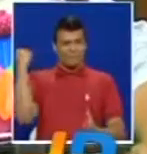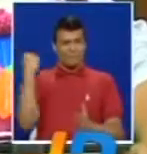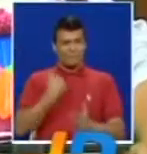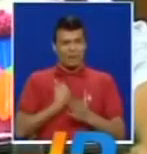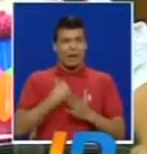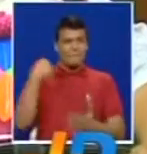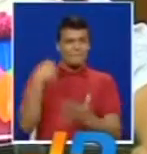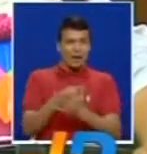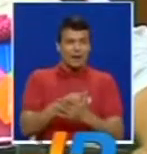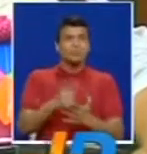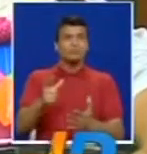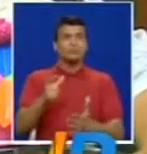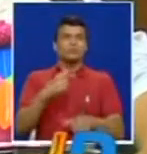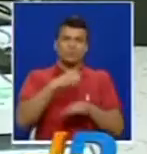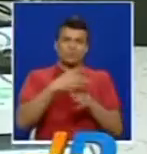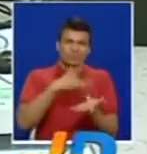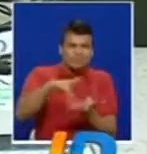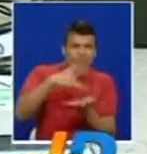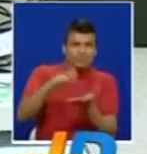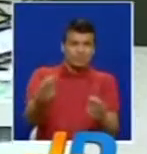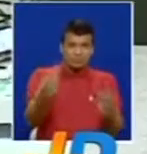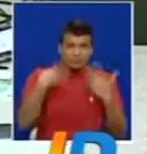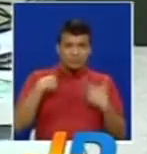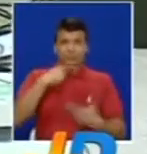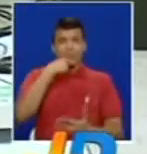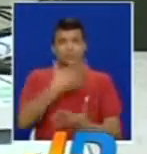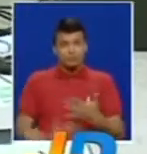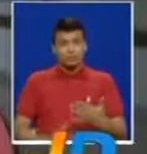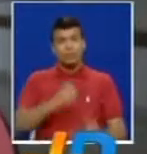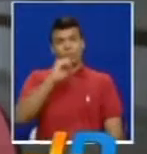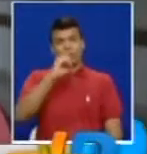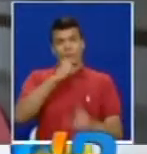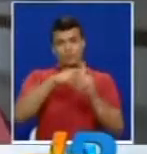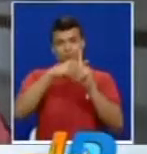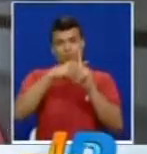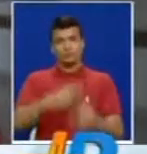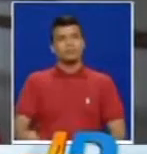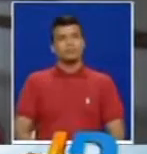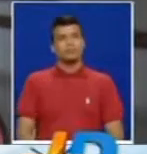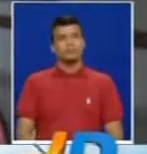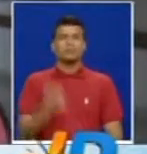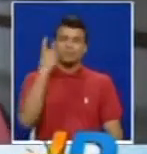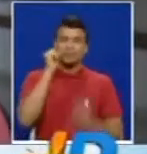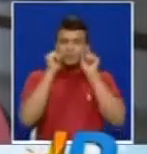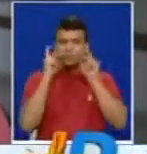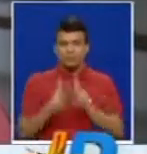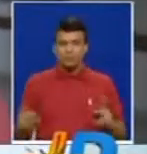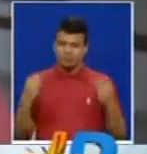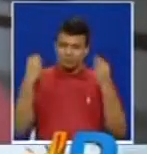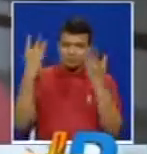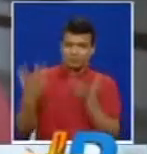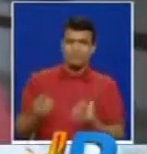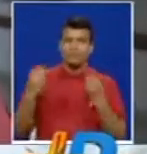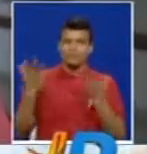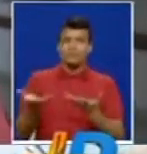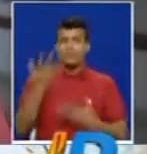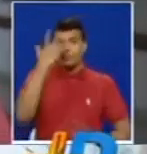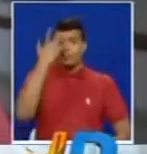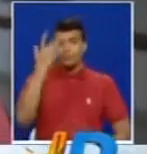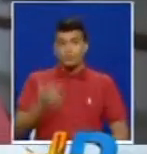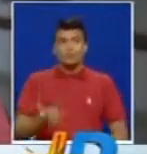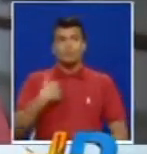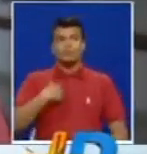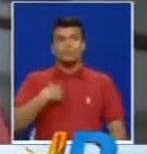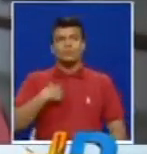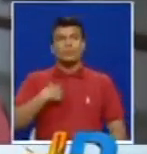de tránsito, requiere con urgencia donantes de sangre tipo O positivo. Todavía nos faltan donantes de sangre porque no hemos